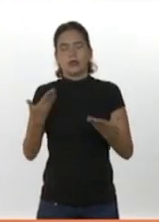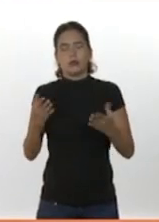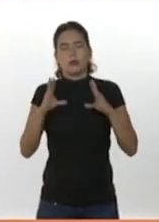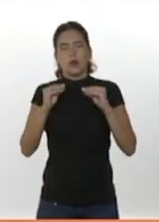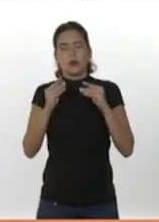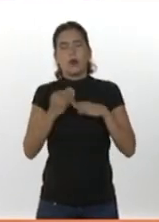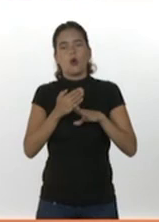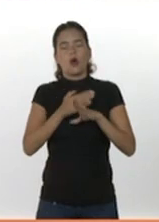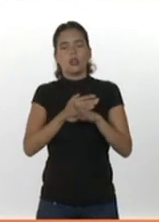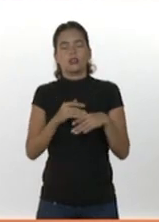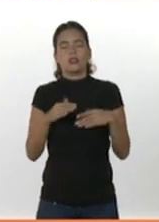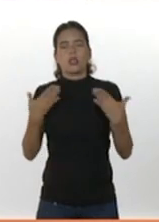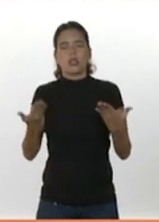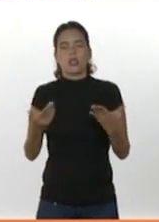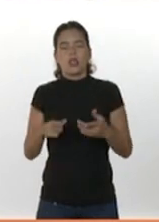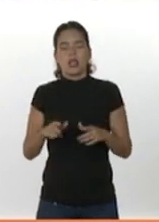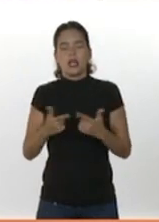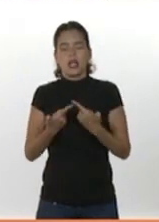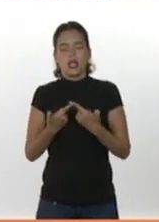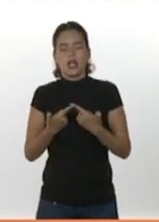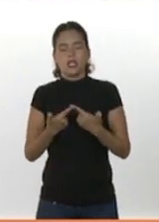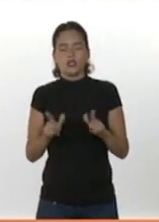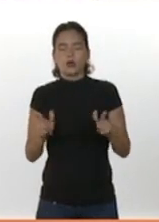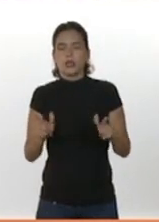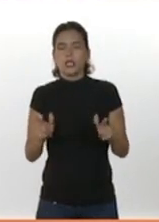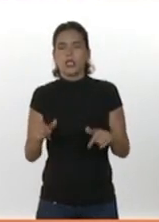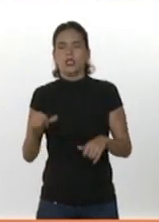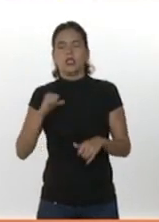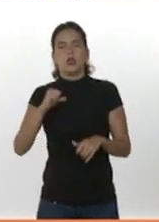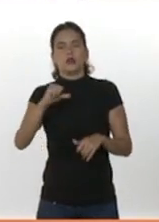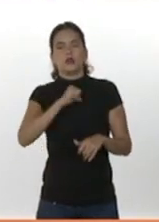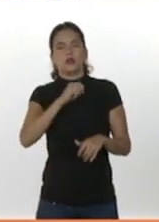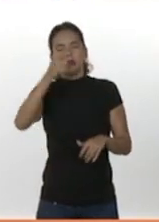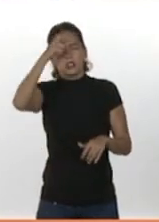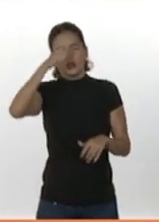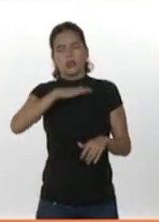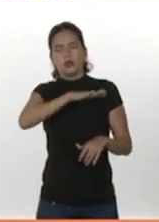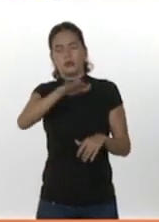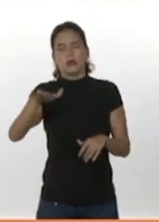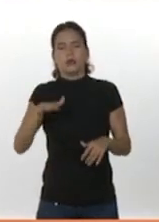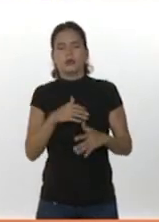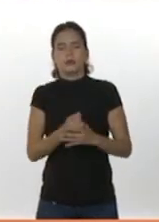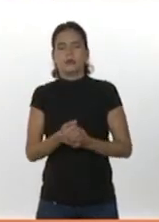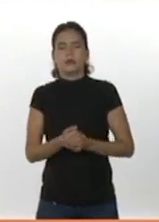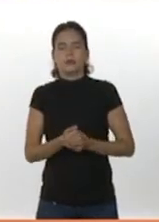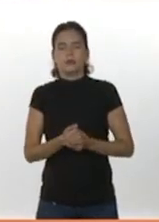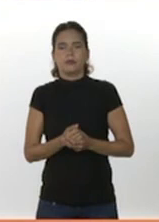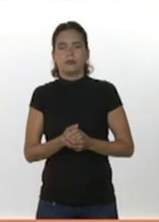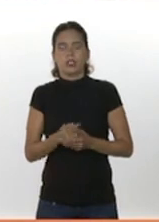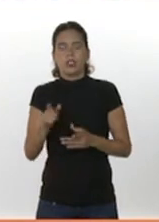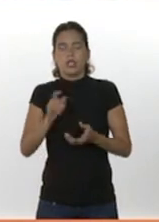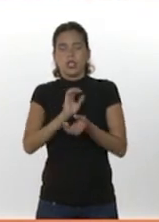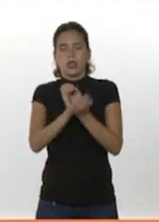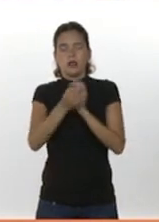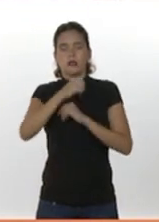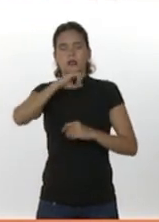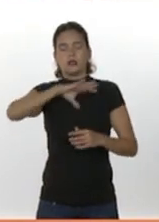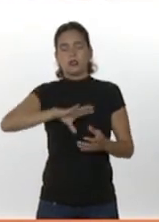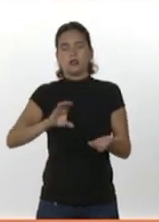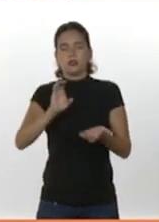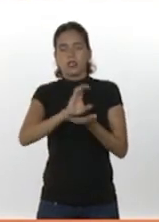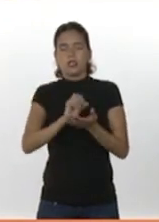conversado que era la soberanía y la autodeterminación de los pueblos. En este caso, en GHC,